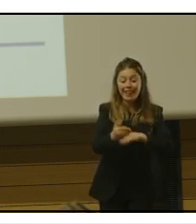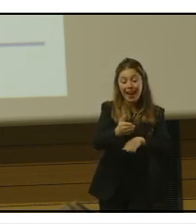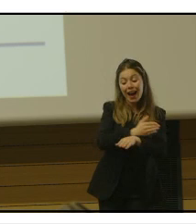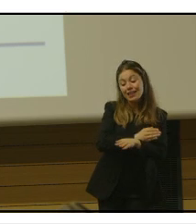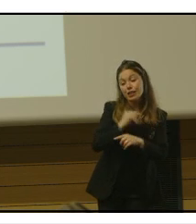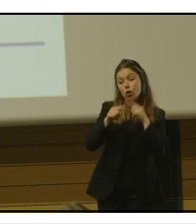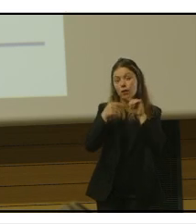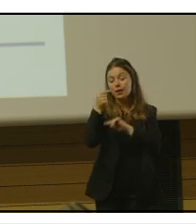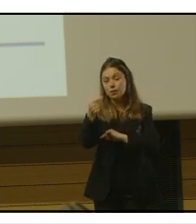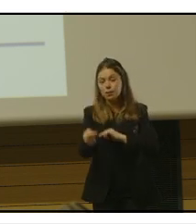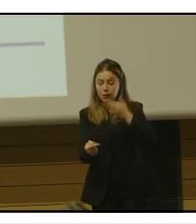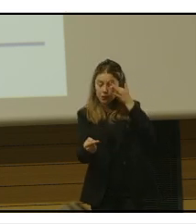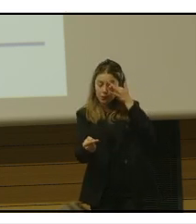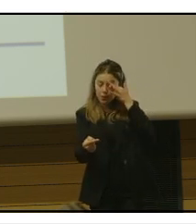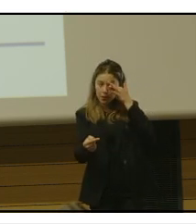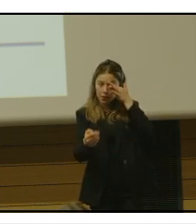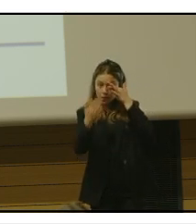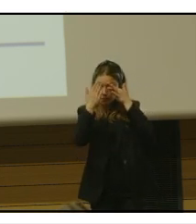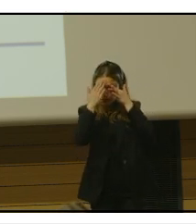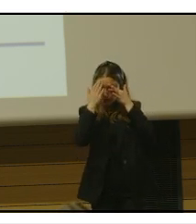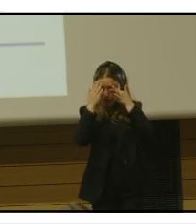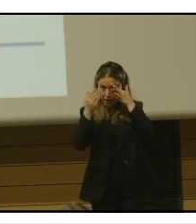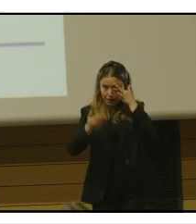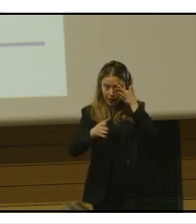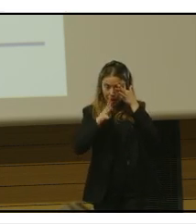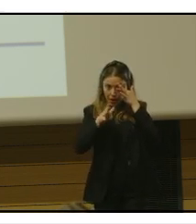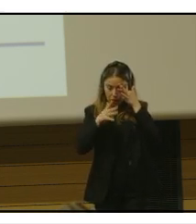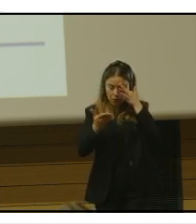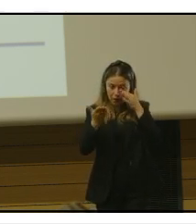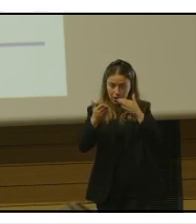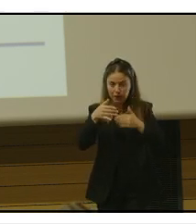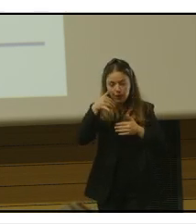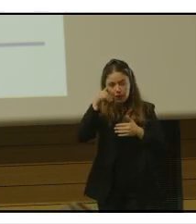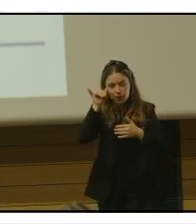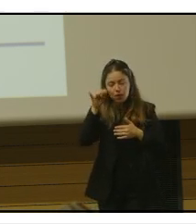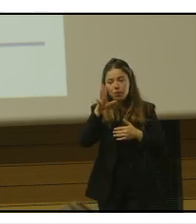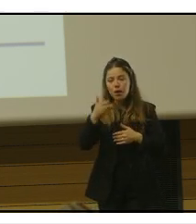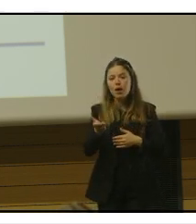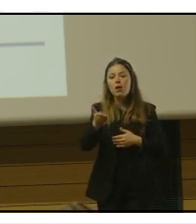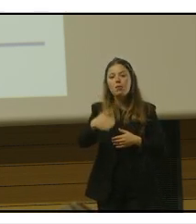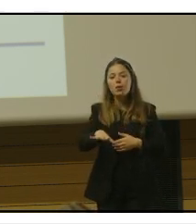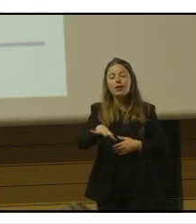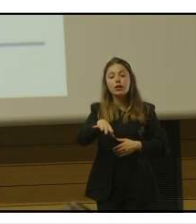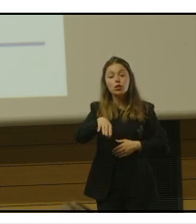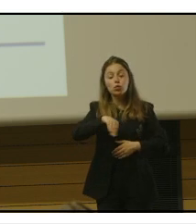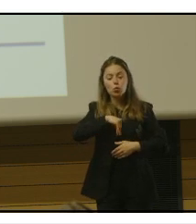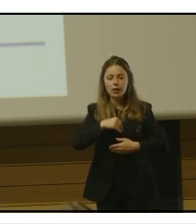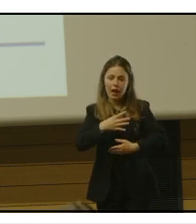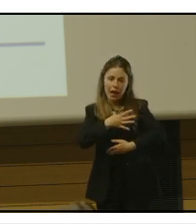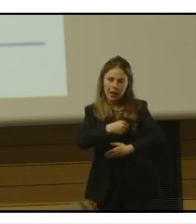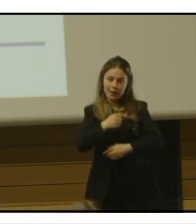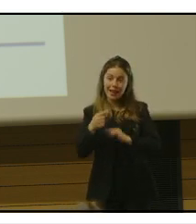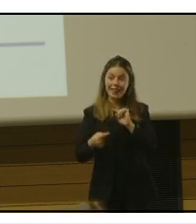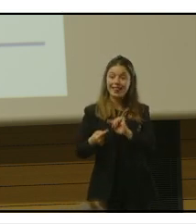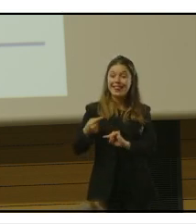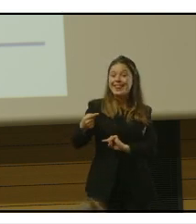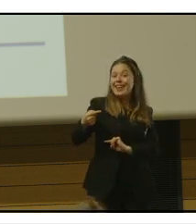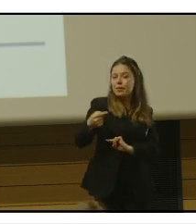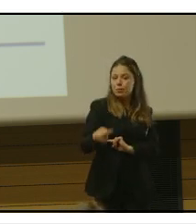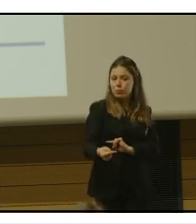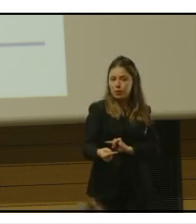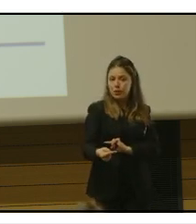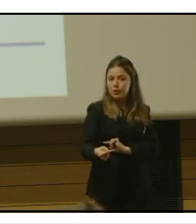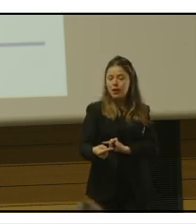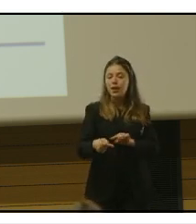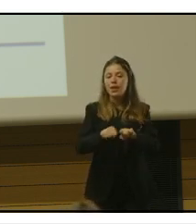después del nacimiento, es el principal factor de riesgo en la muerte súbita del lactante después de controlar la posición